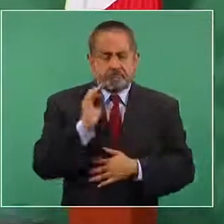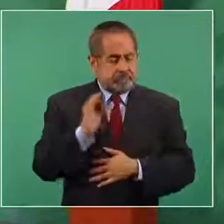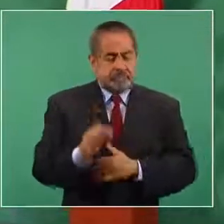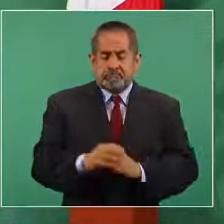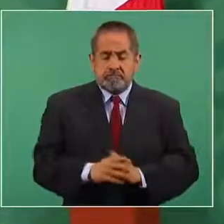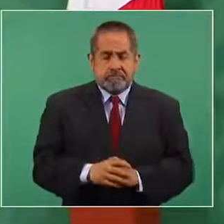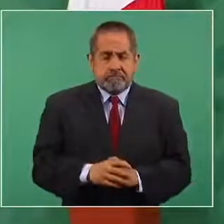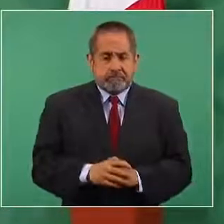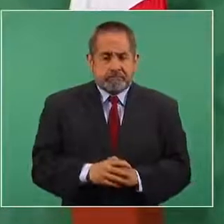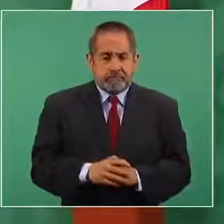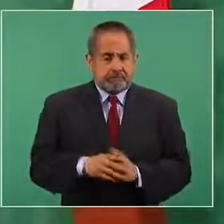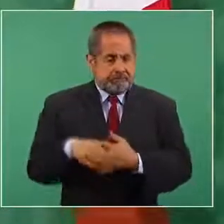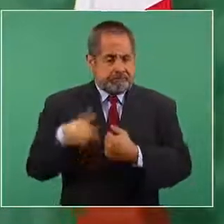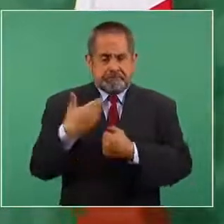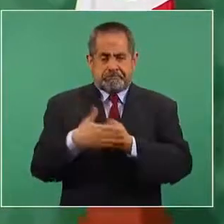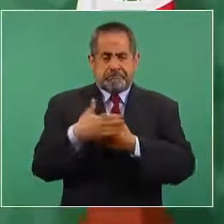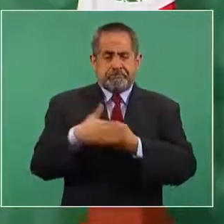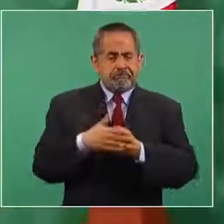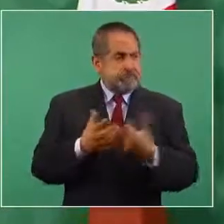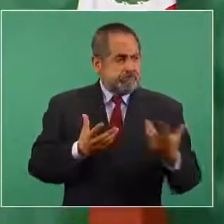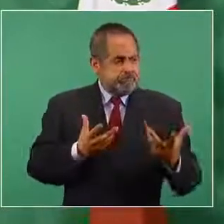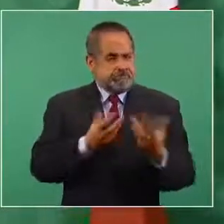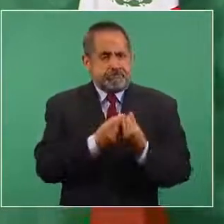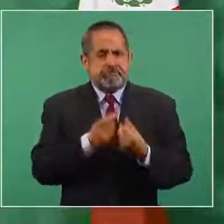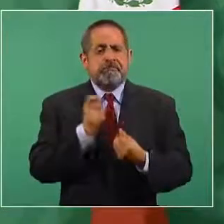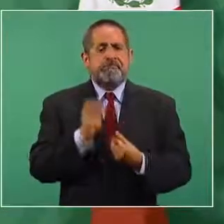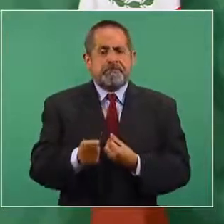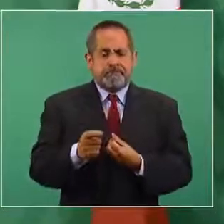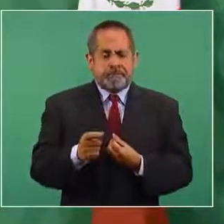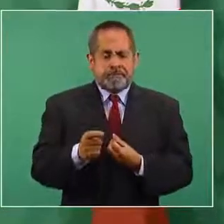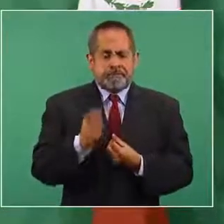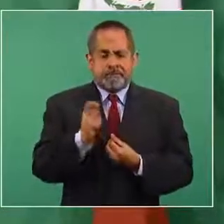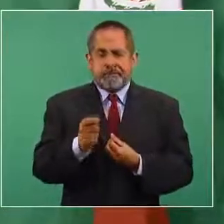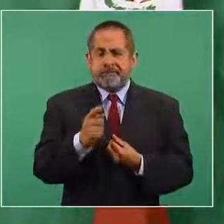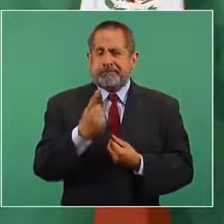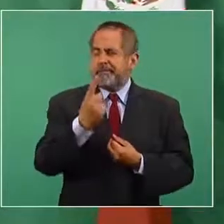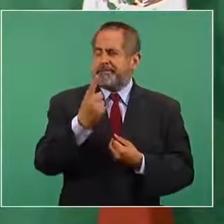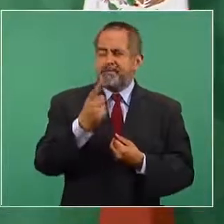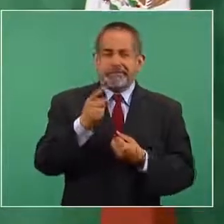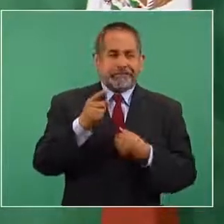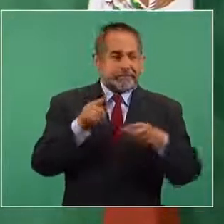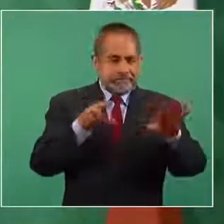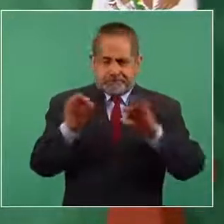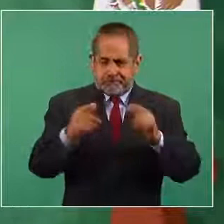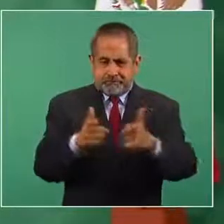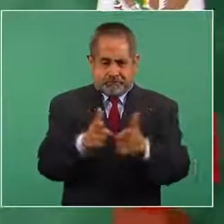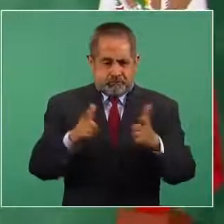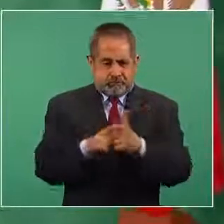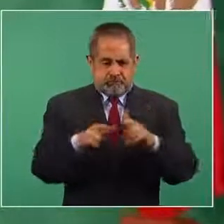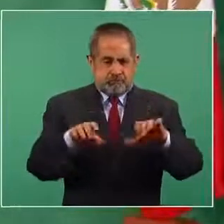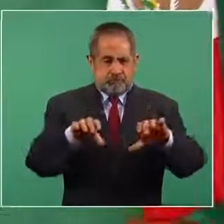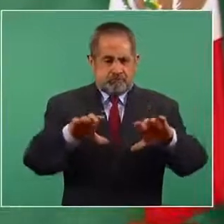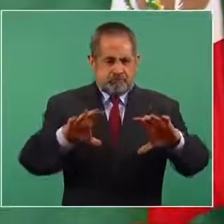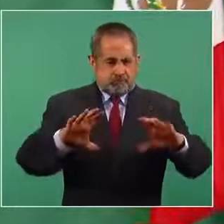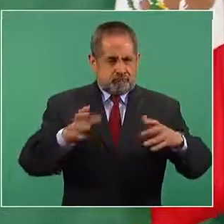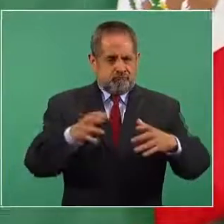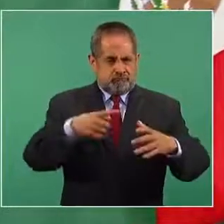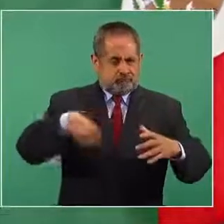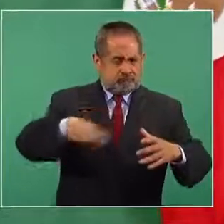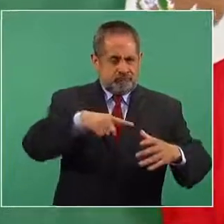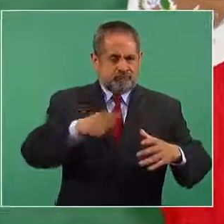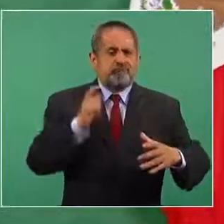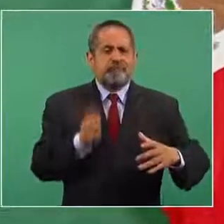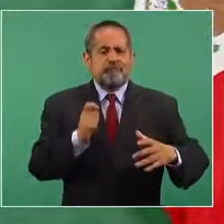Vamos a participar en un grupo que se va a